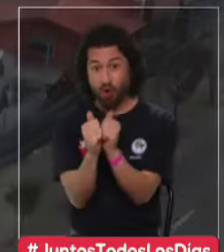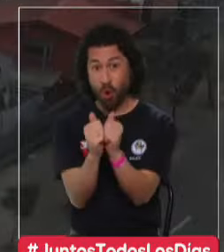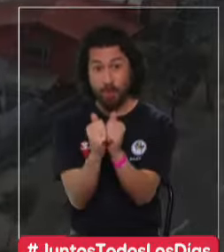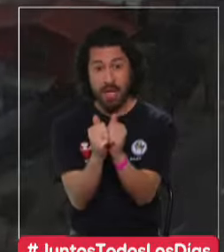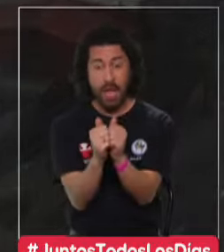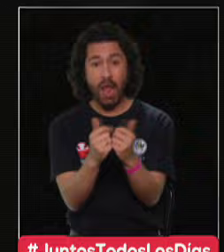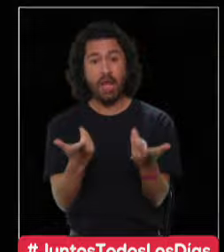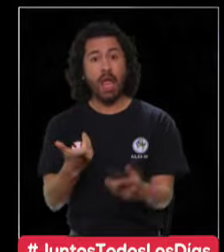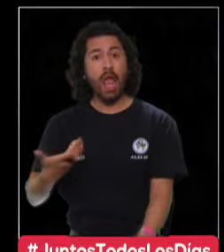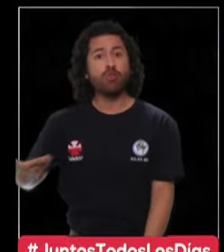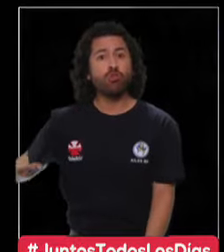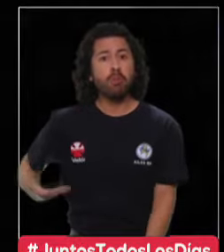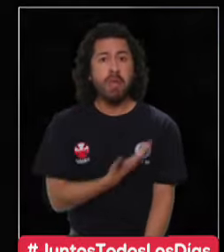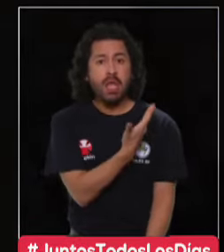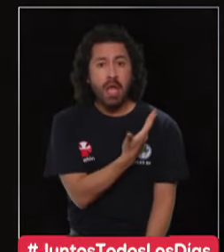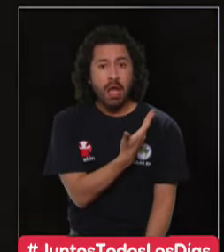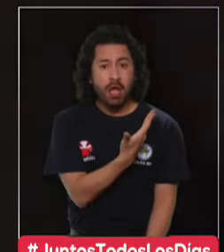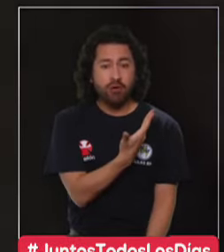fue atropellada.